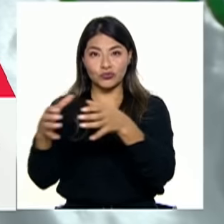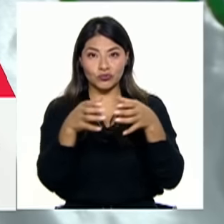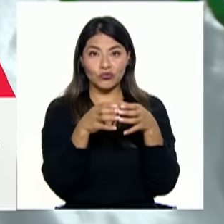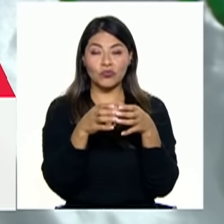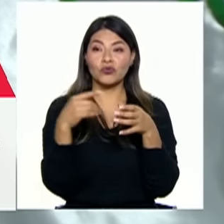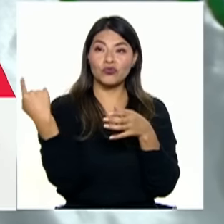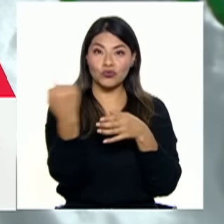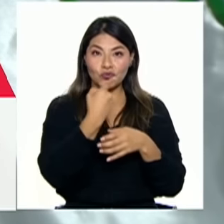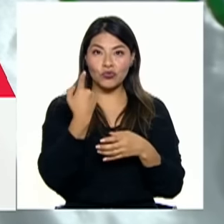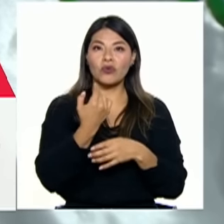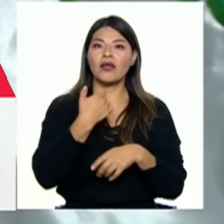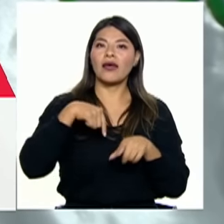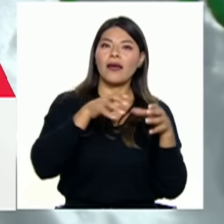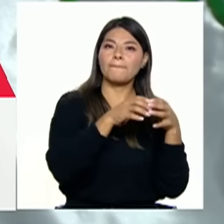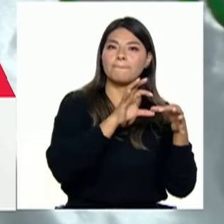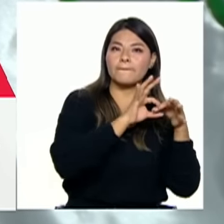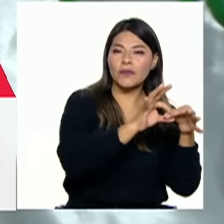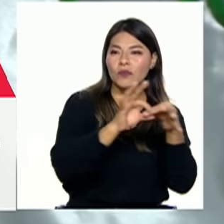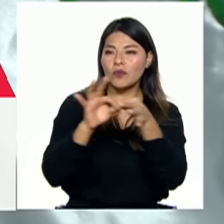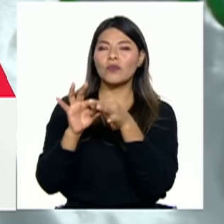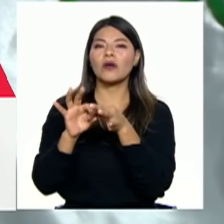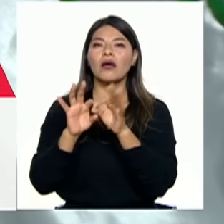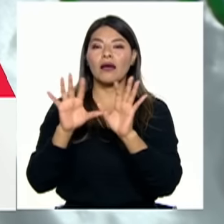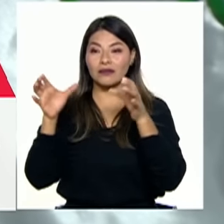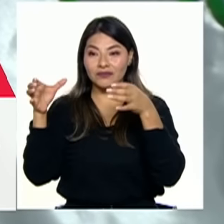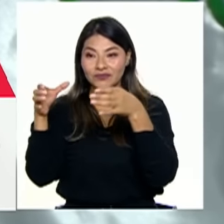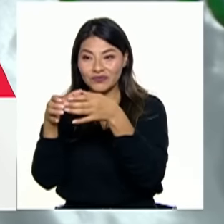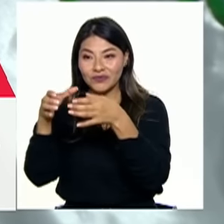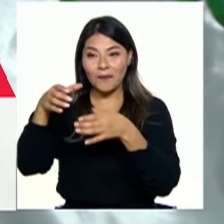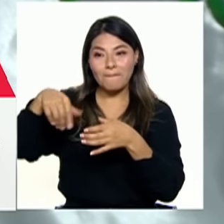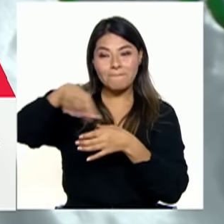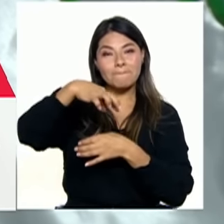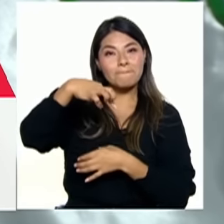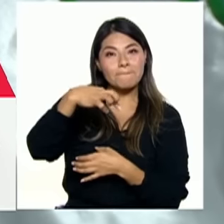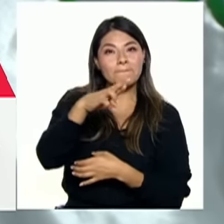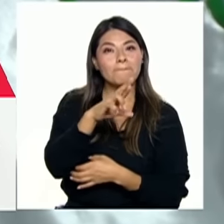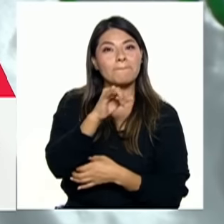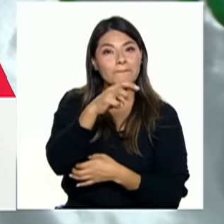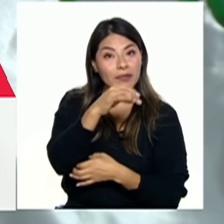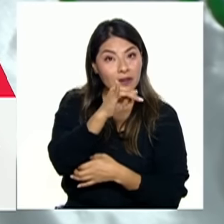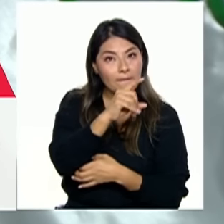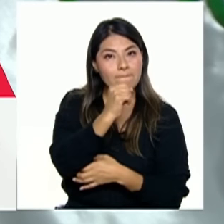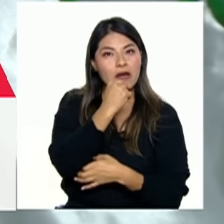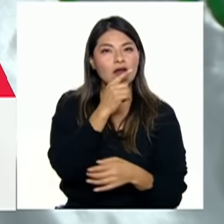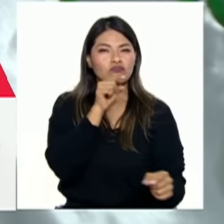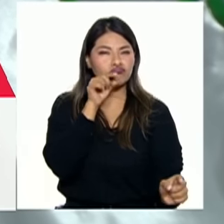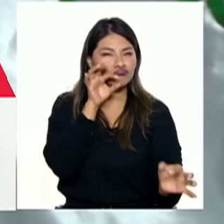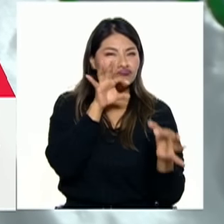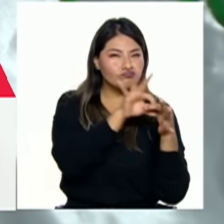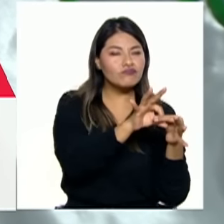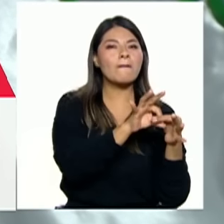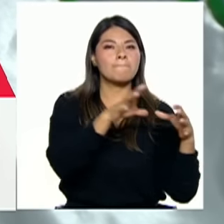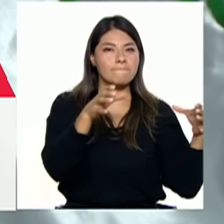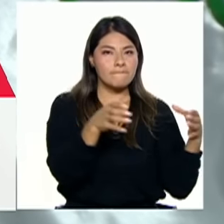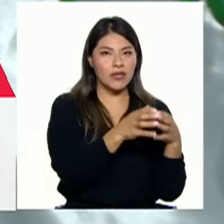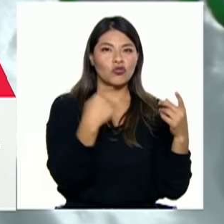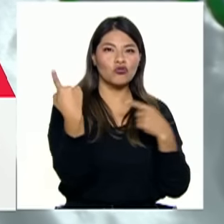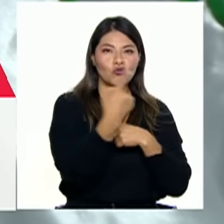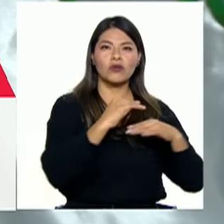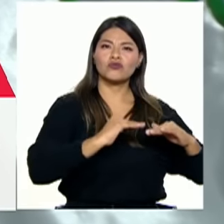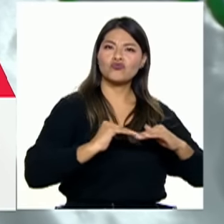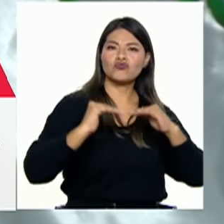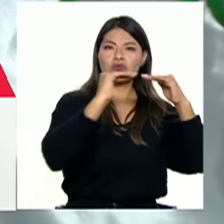el sector privado es esencial para consolidar una industria nacional innovadora, sostenible e inclusiva, capaz